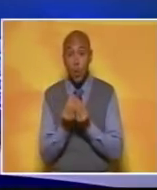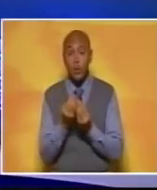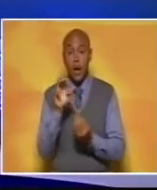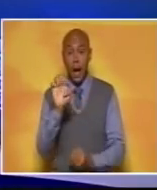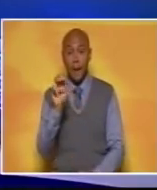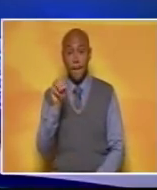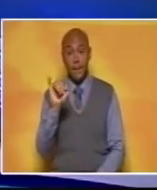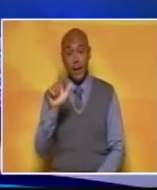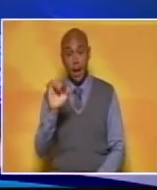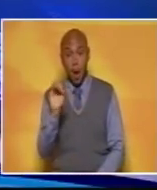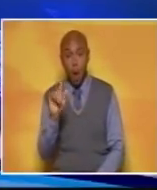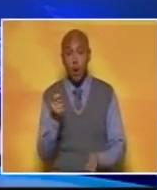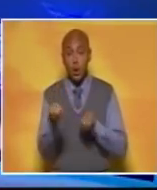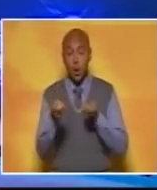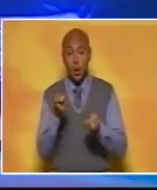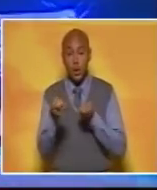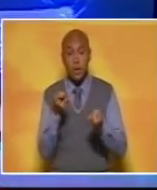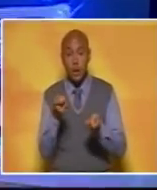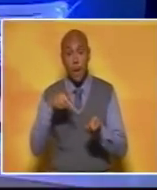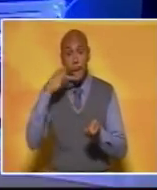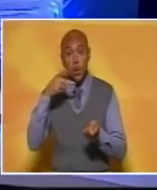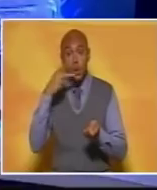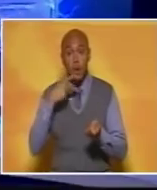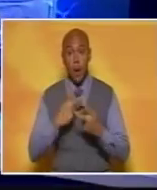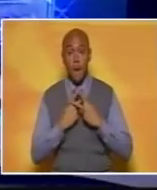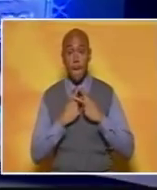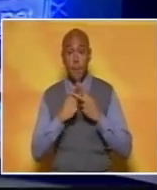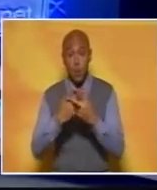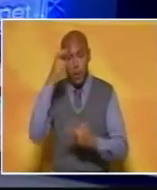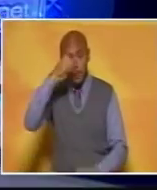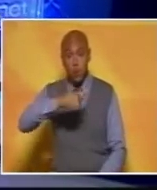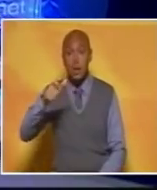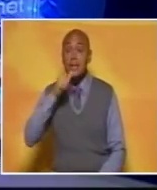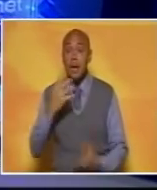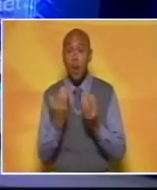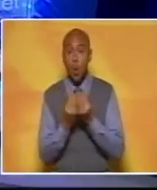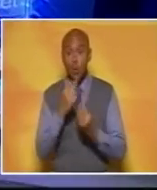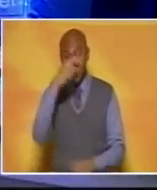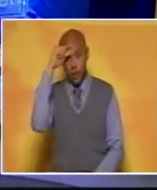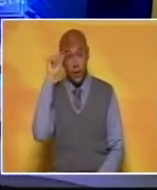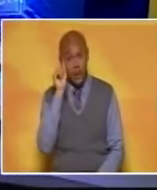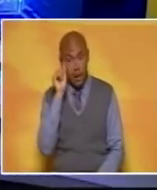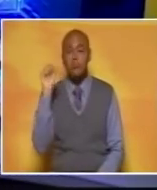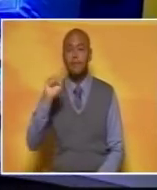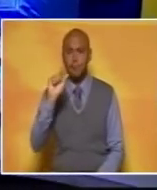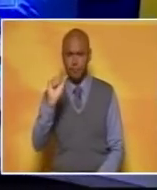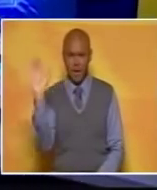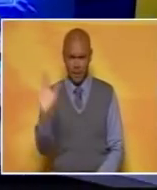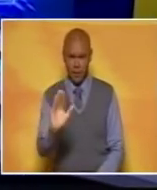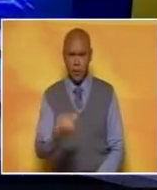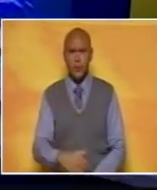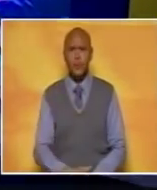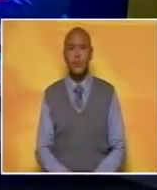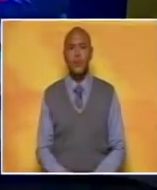Emilio Graterón, coordinador político nacional del partido Voluntad Popular, quien conversará con Endrina. Así es, ya venimos.